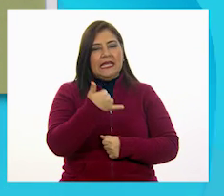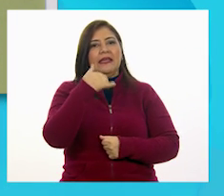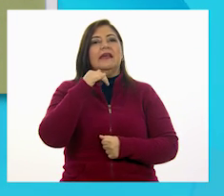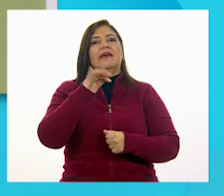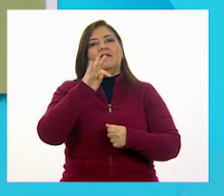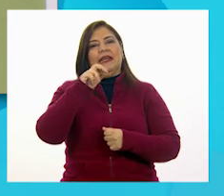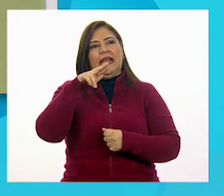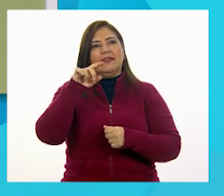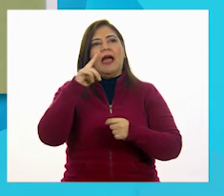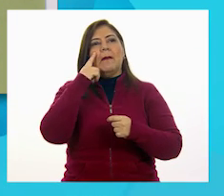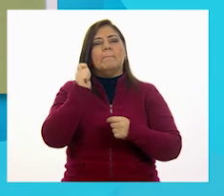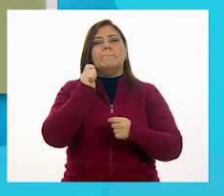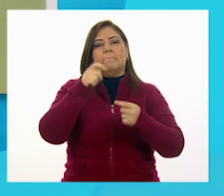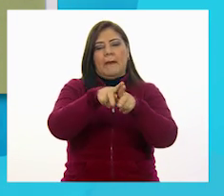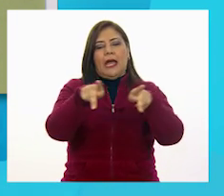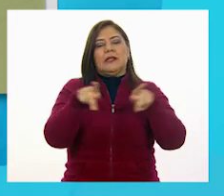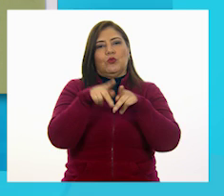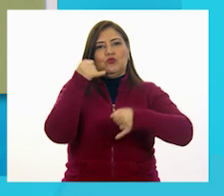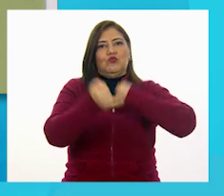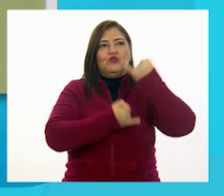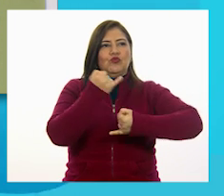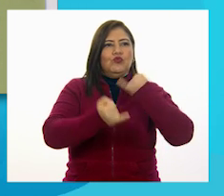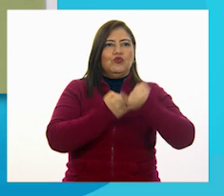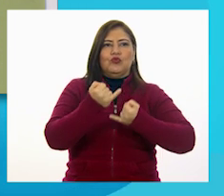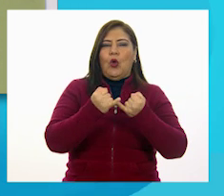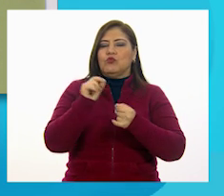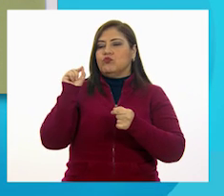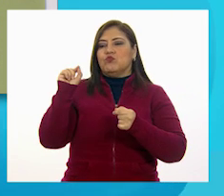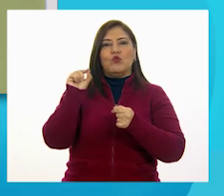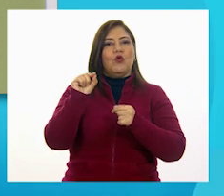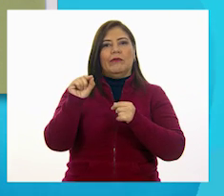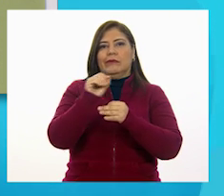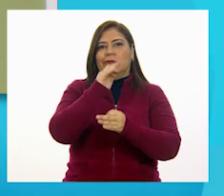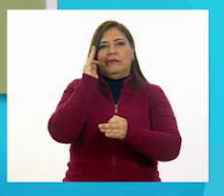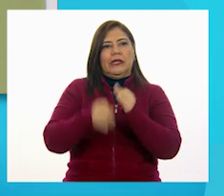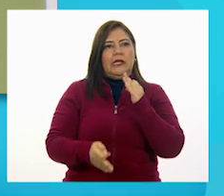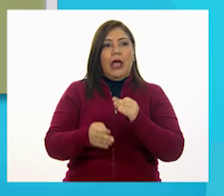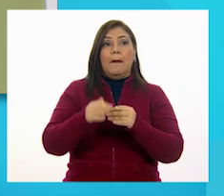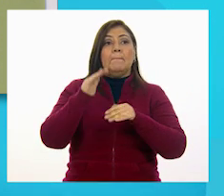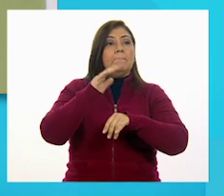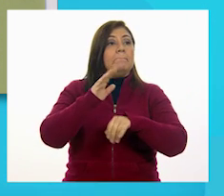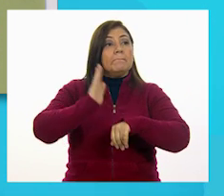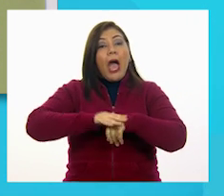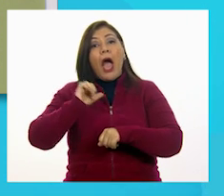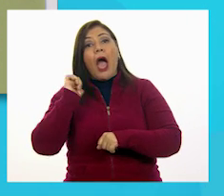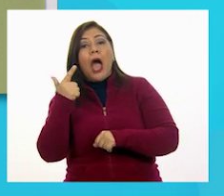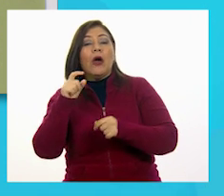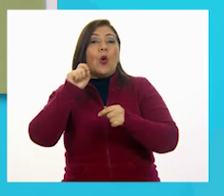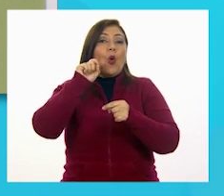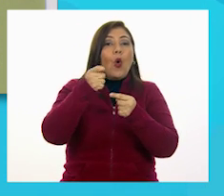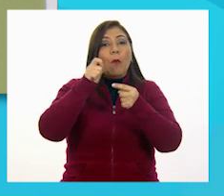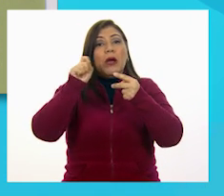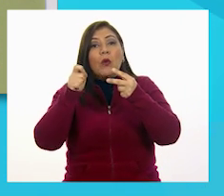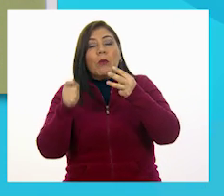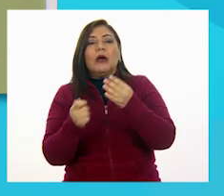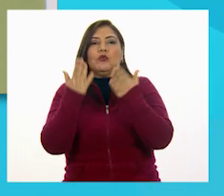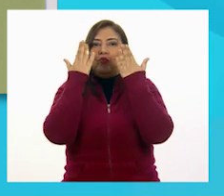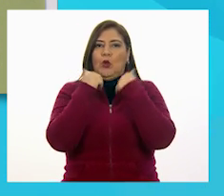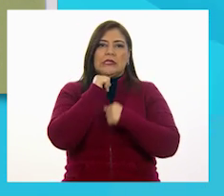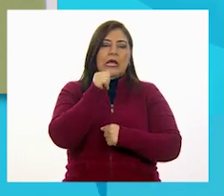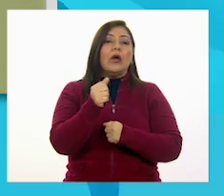patio. Y hay un punto final, nada más, ¿sí? No hay comas y estamos